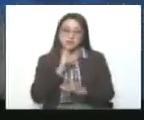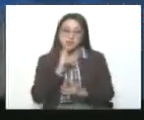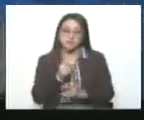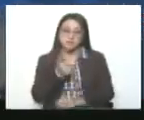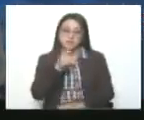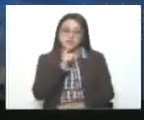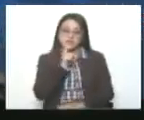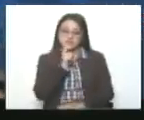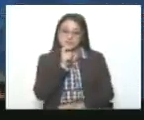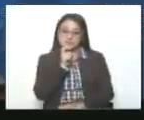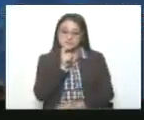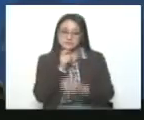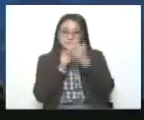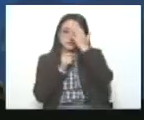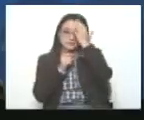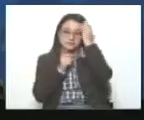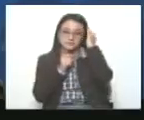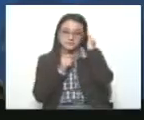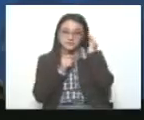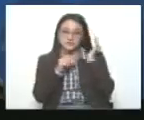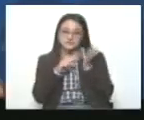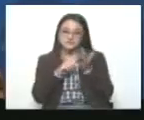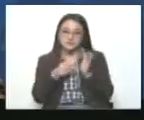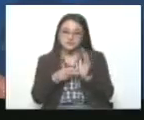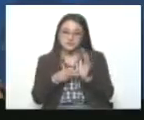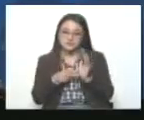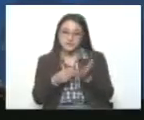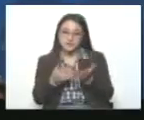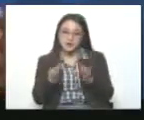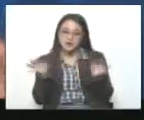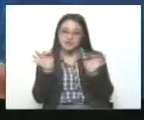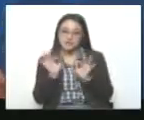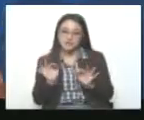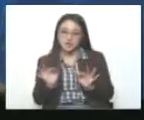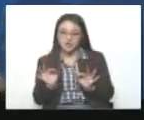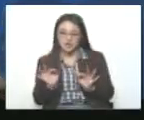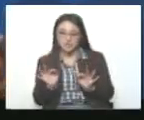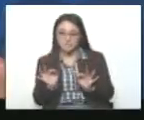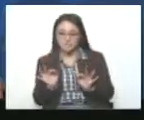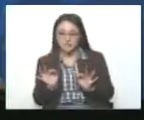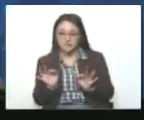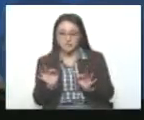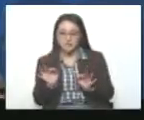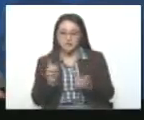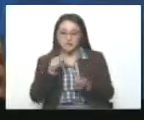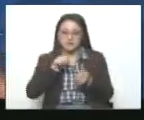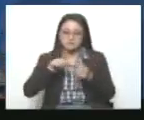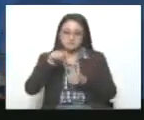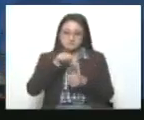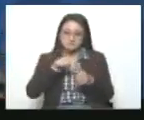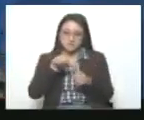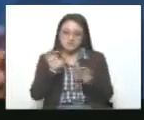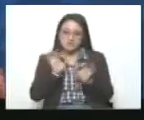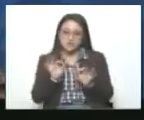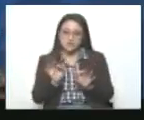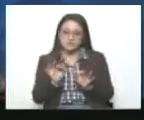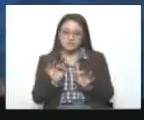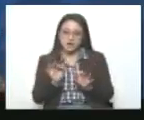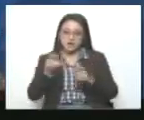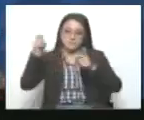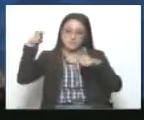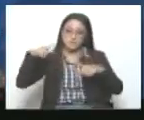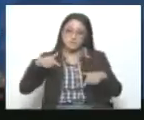compleja. Implica una estrategia, o mejor dicho, una sustitución de estratégica de